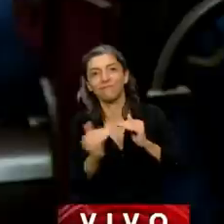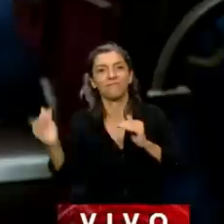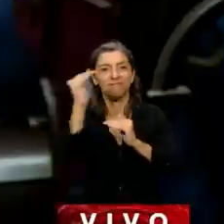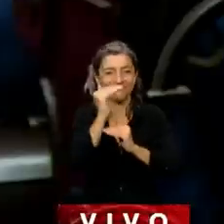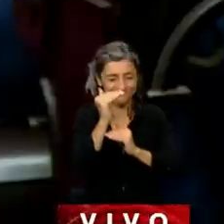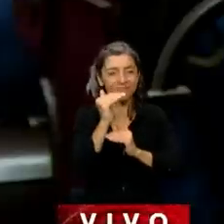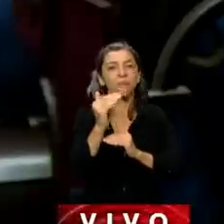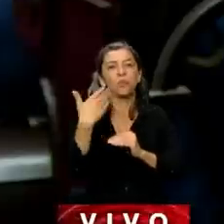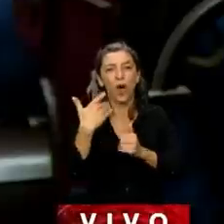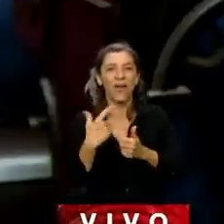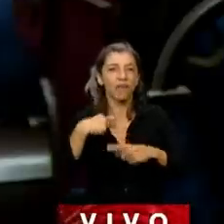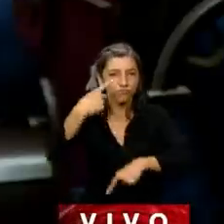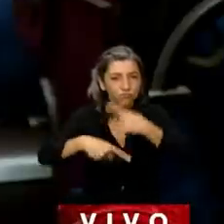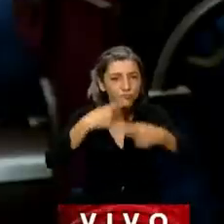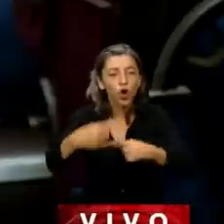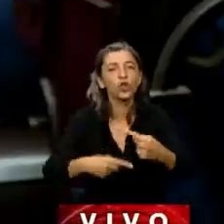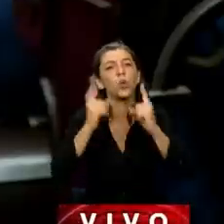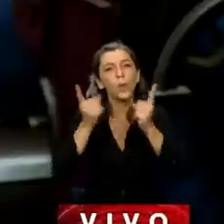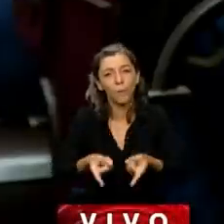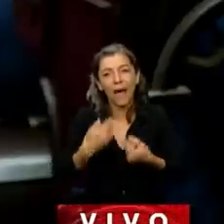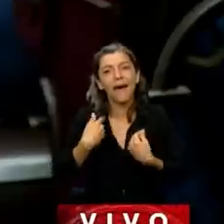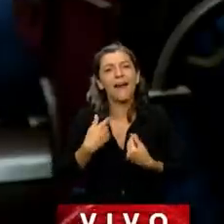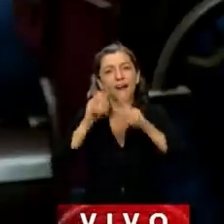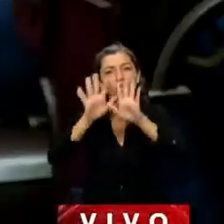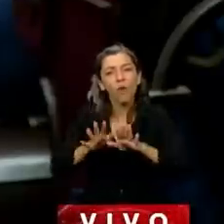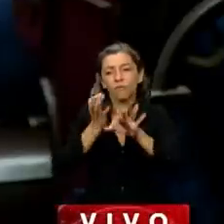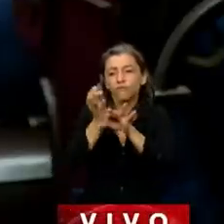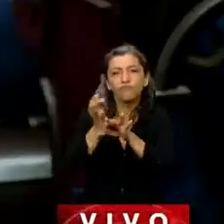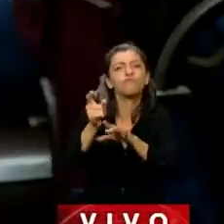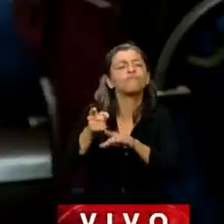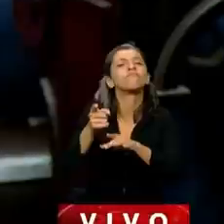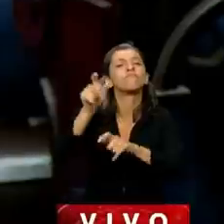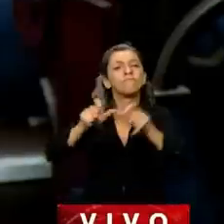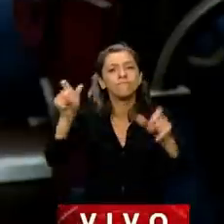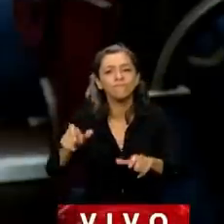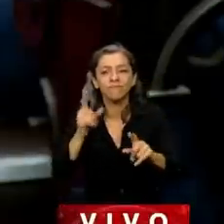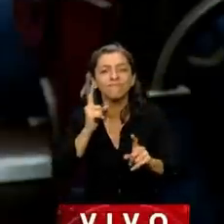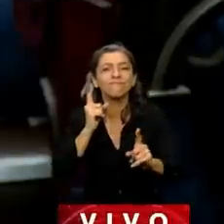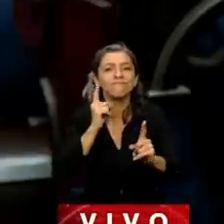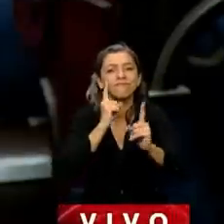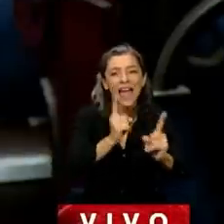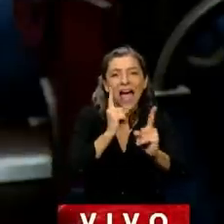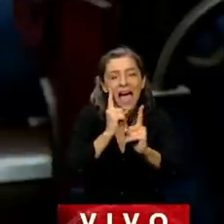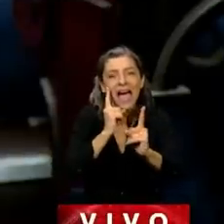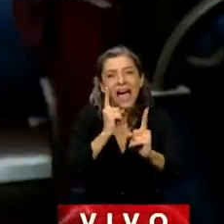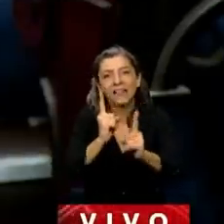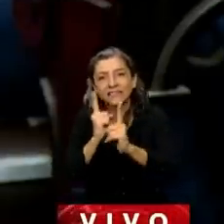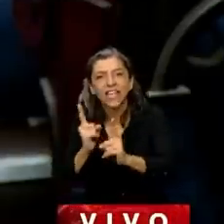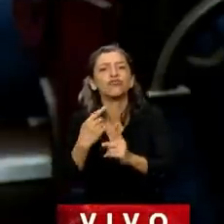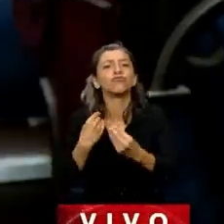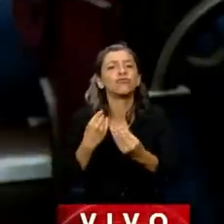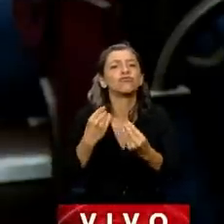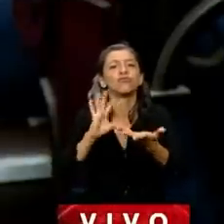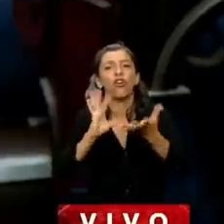que atienden de manera incremental las distintas fases de la